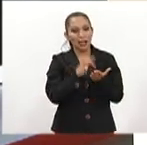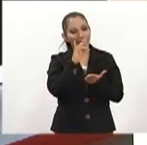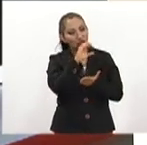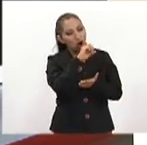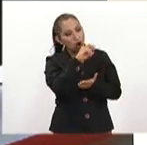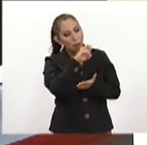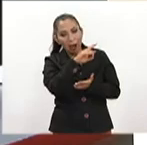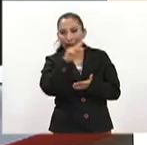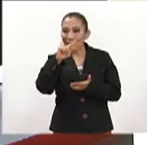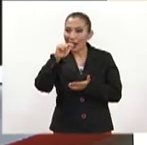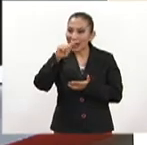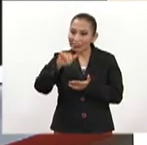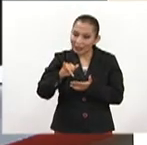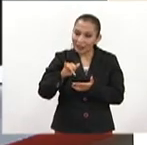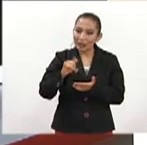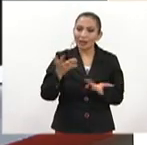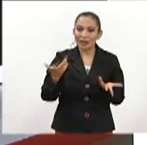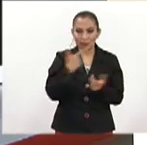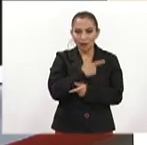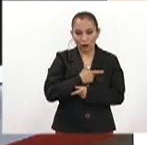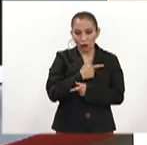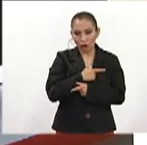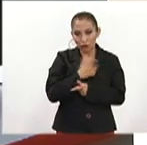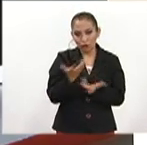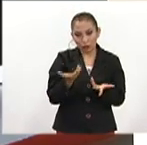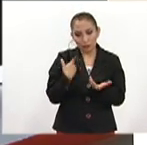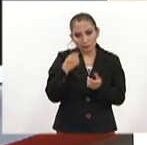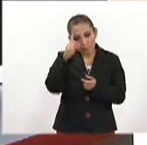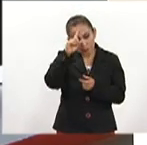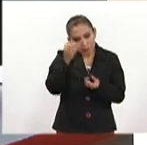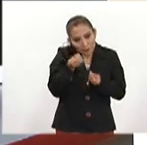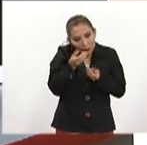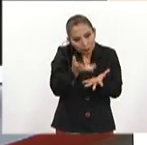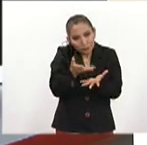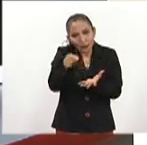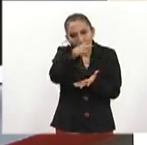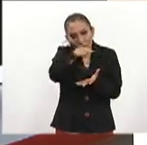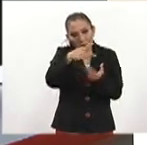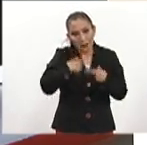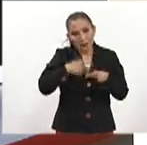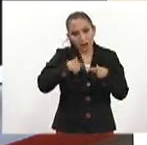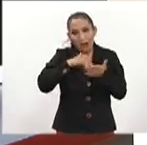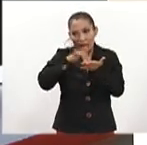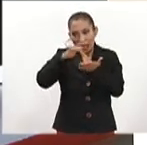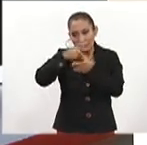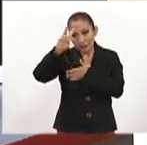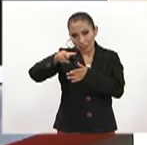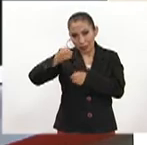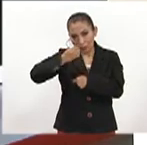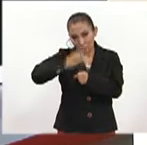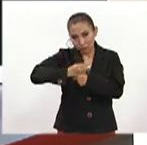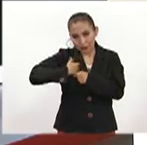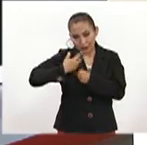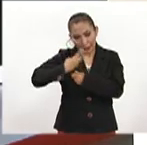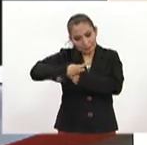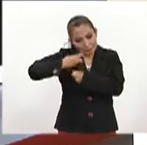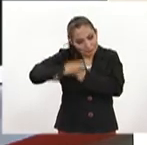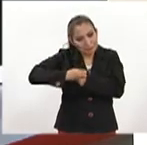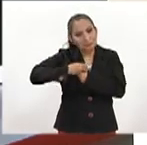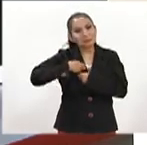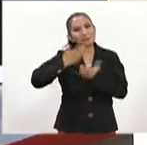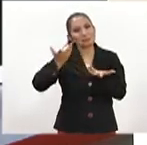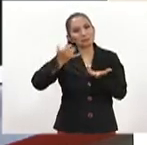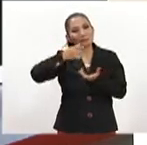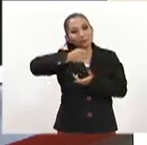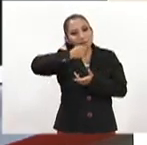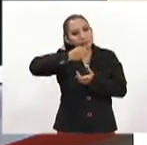Omar. Muchas gracias, Pati. Y ha dado un gusto estar con ustedes y con su auditorio. Y agradezco a INADEM la oportunidad de darme el